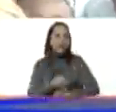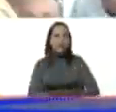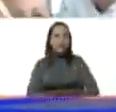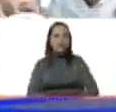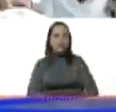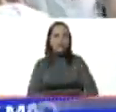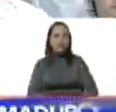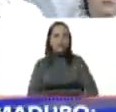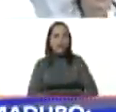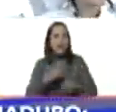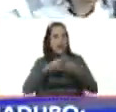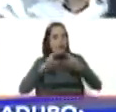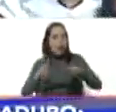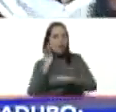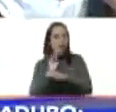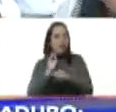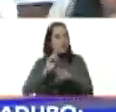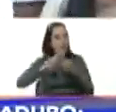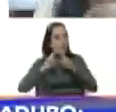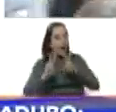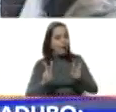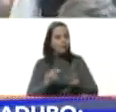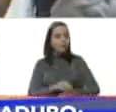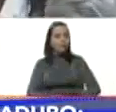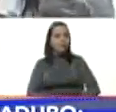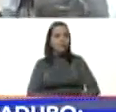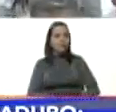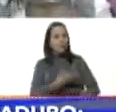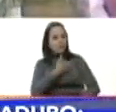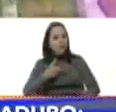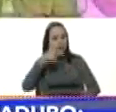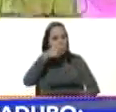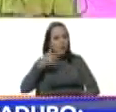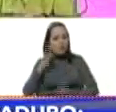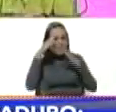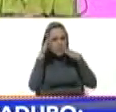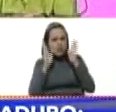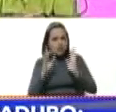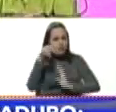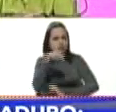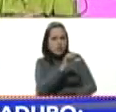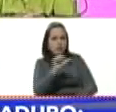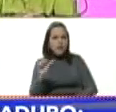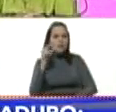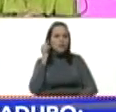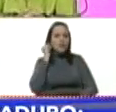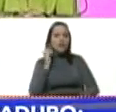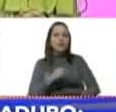La paz, cuidar la paz. Quiero que el pueblo me escuche en esta semana de la mujer.